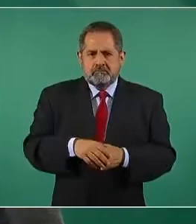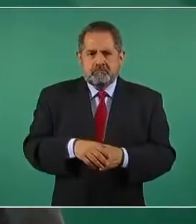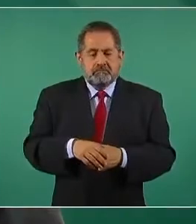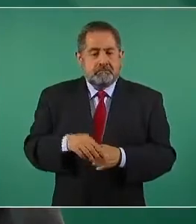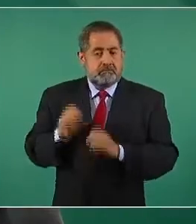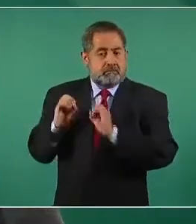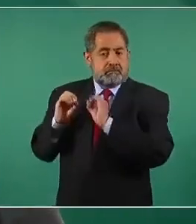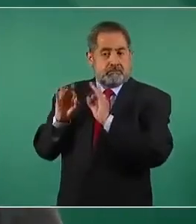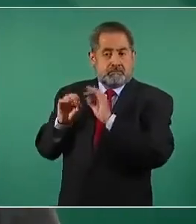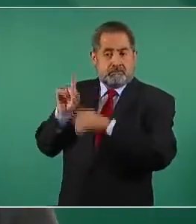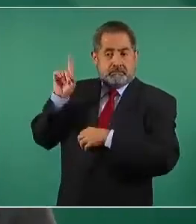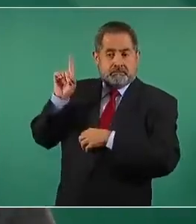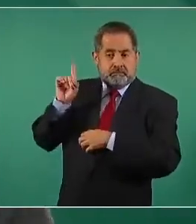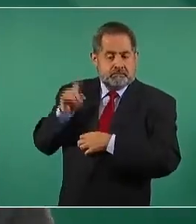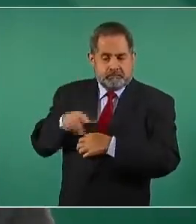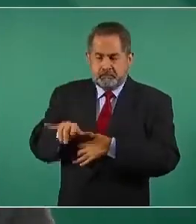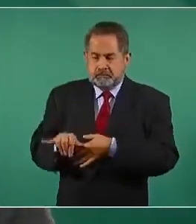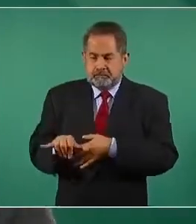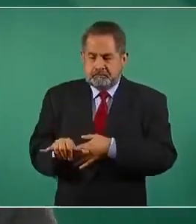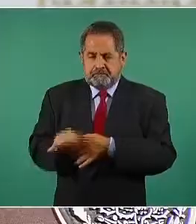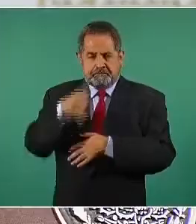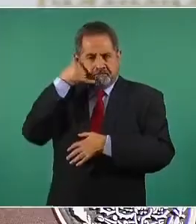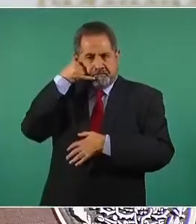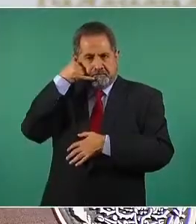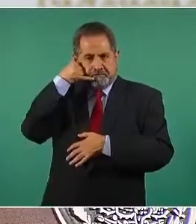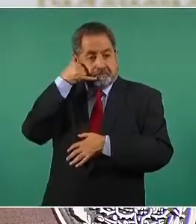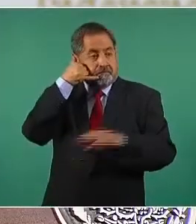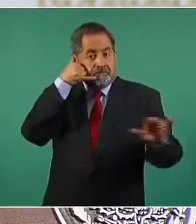del despacho presidencial.